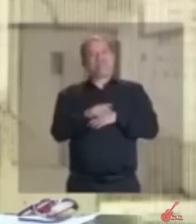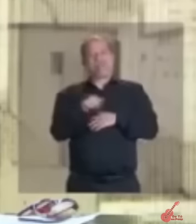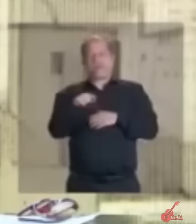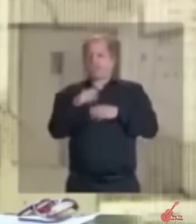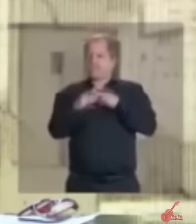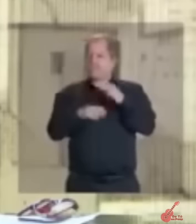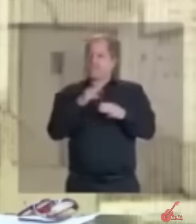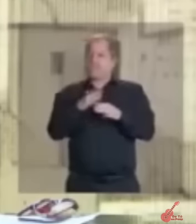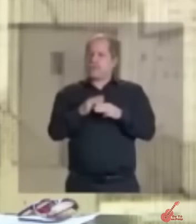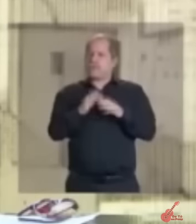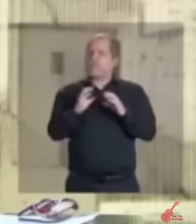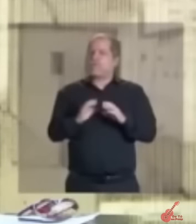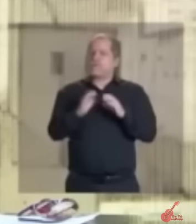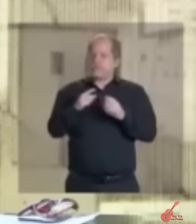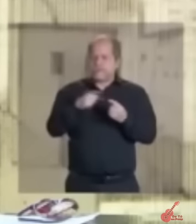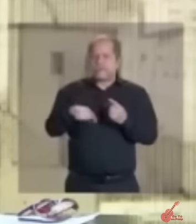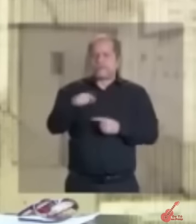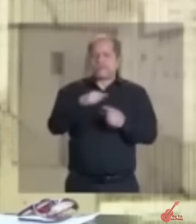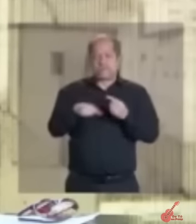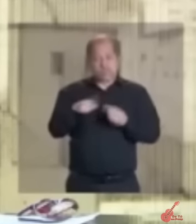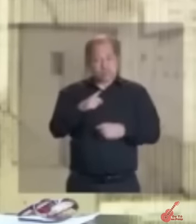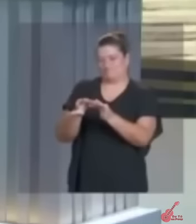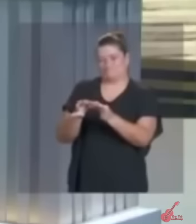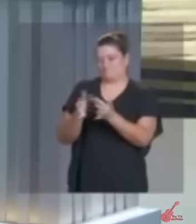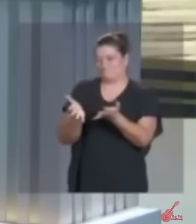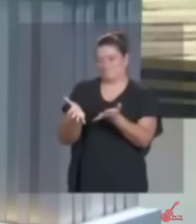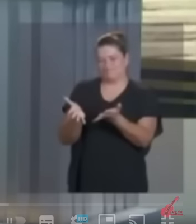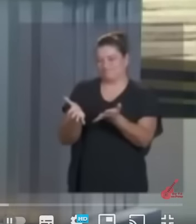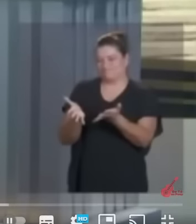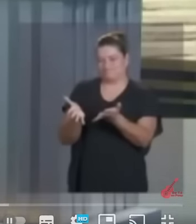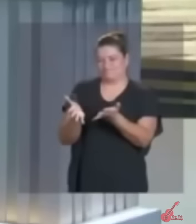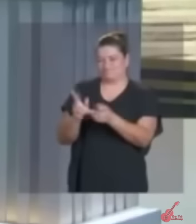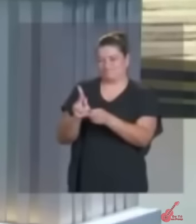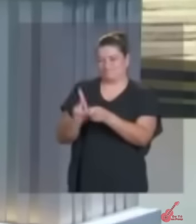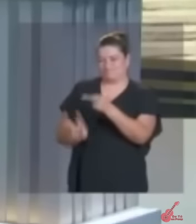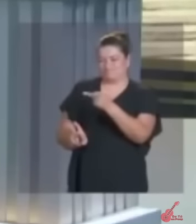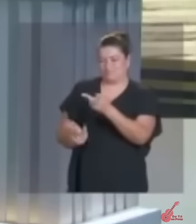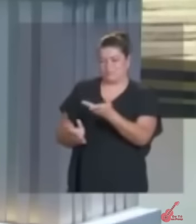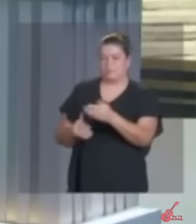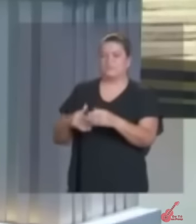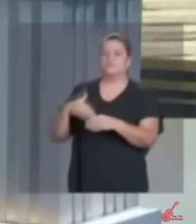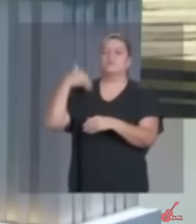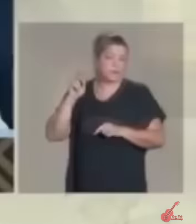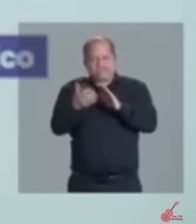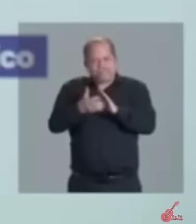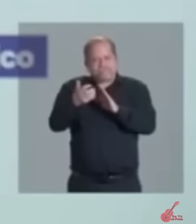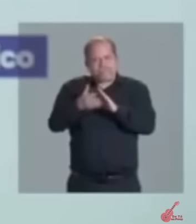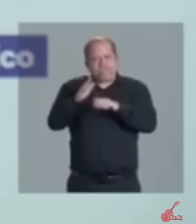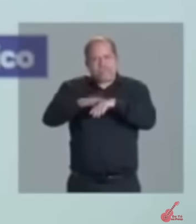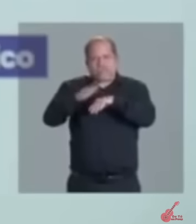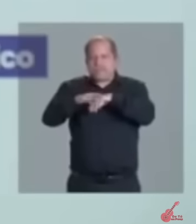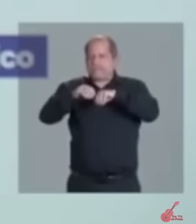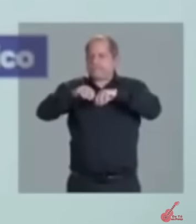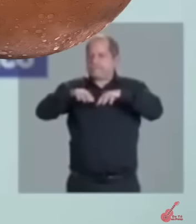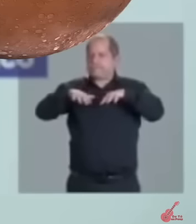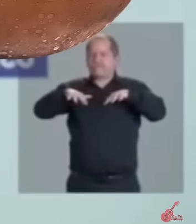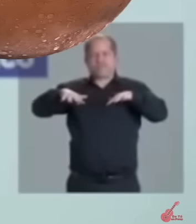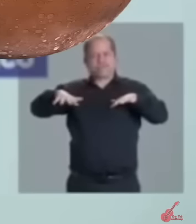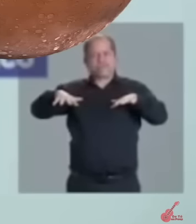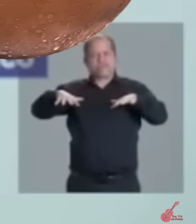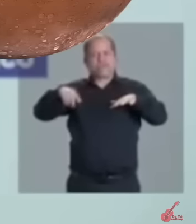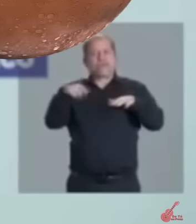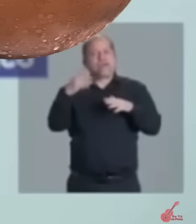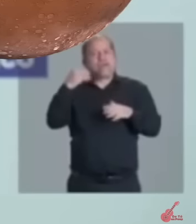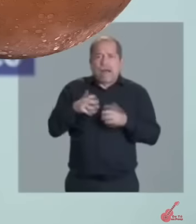tienen para el calentamiento global? ¿Quién quiere responderme esta pregunta, por favor? Yo propongo que